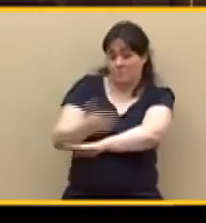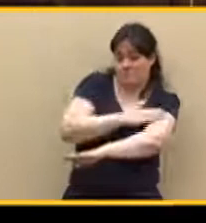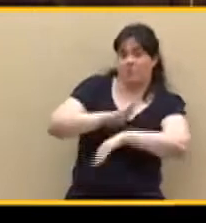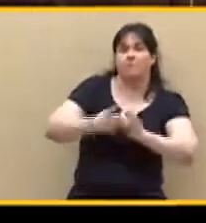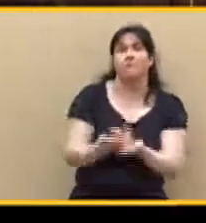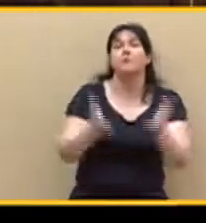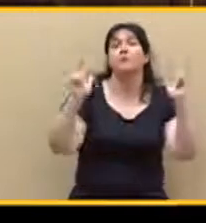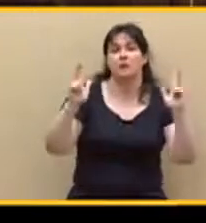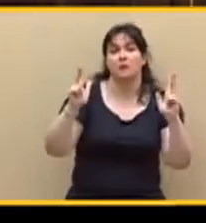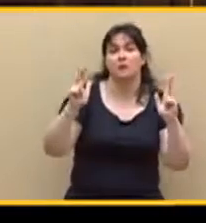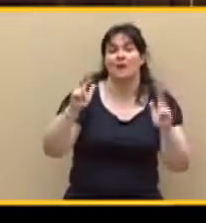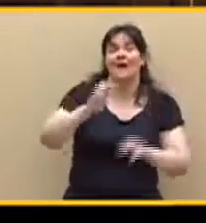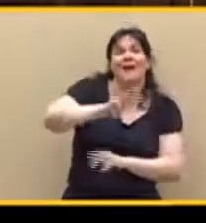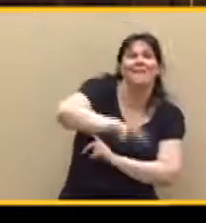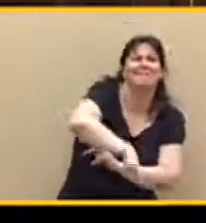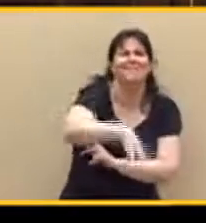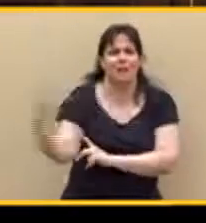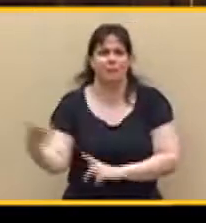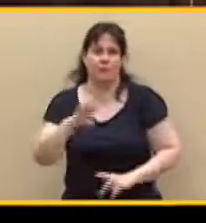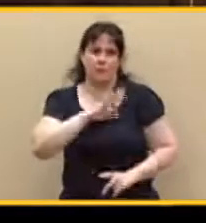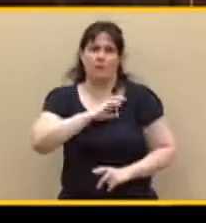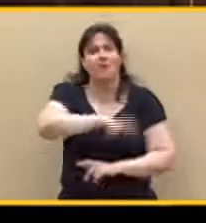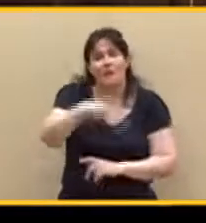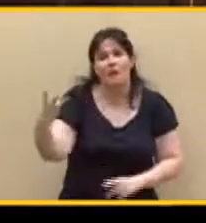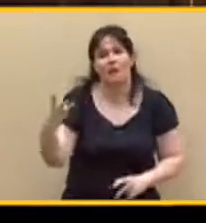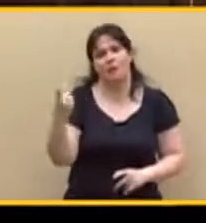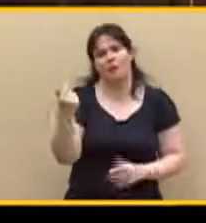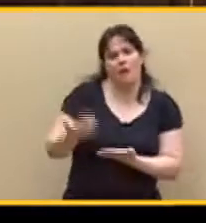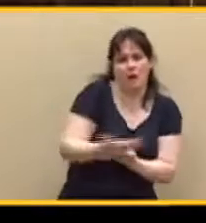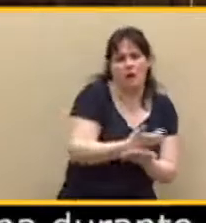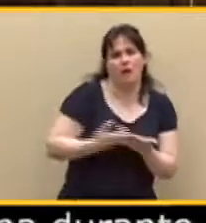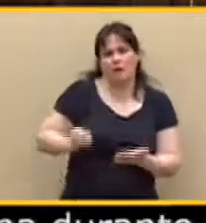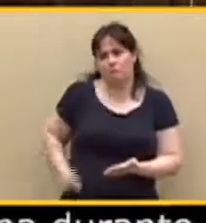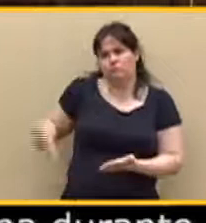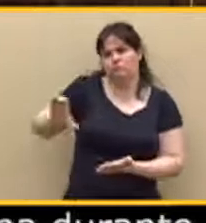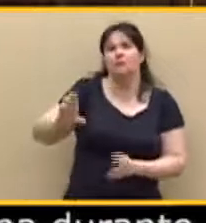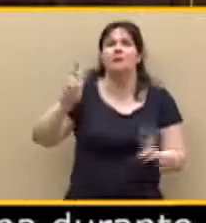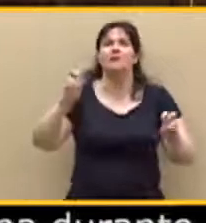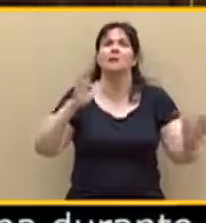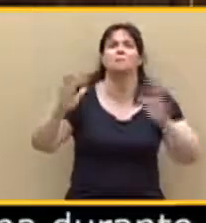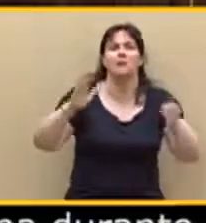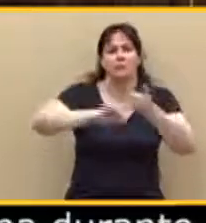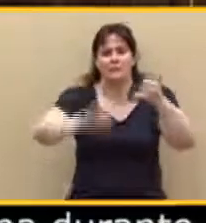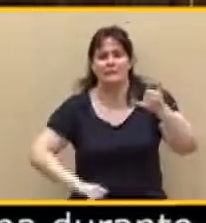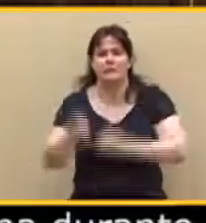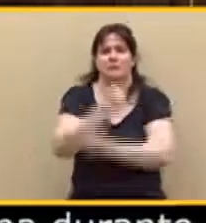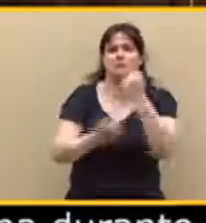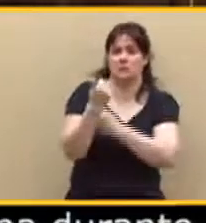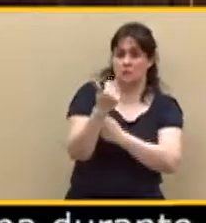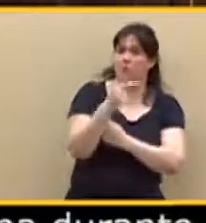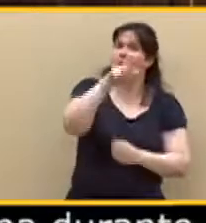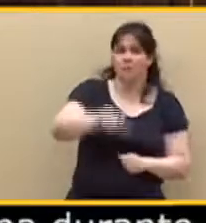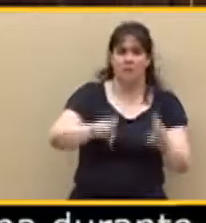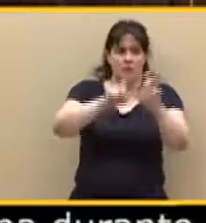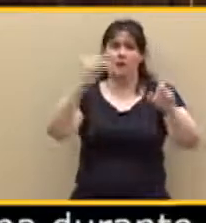triplicar, señorías, a triplicar su fortuna durante el periodo de crisis económica. Un empresario ejemplar para ustedes,